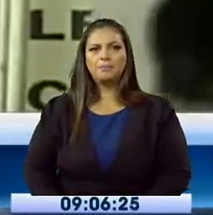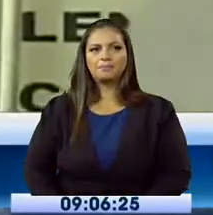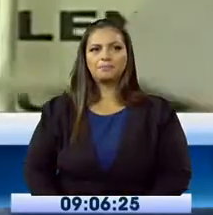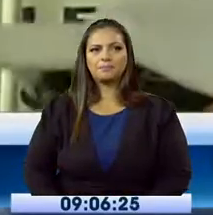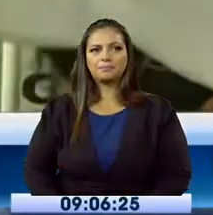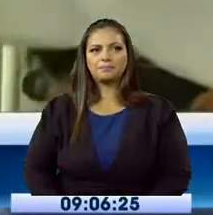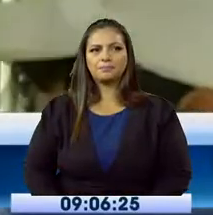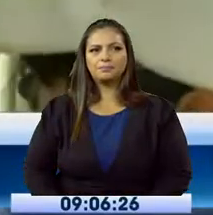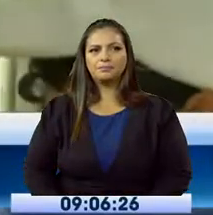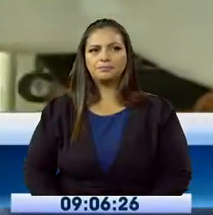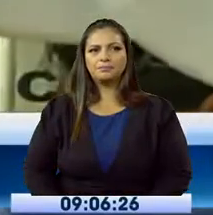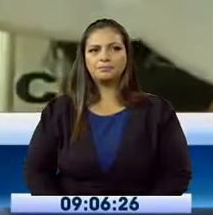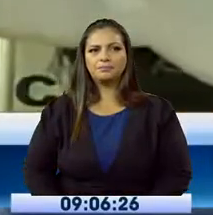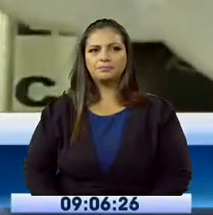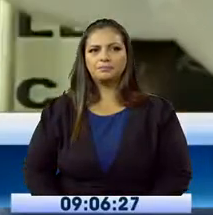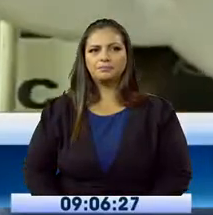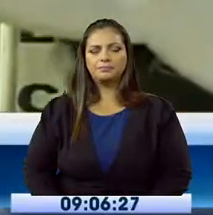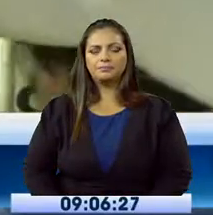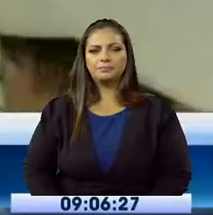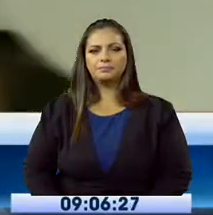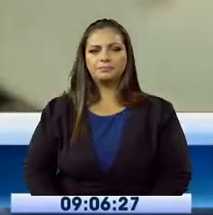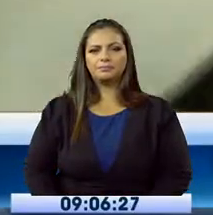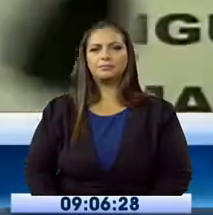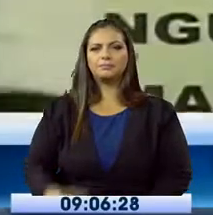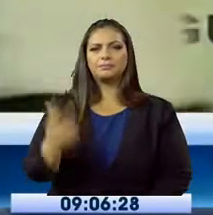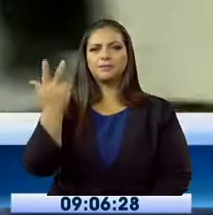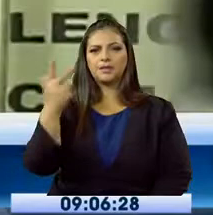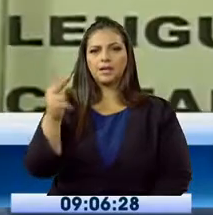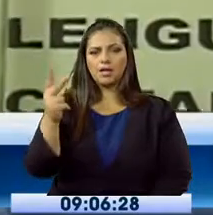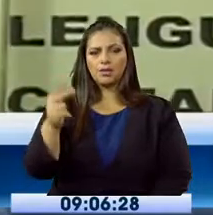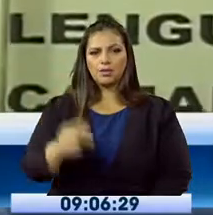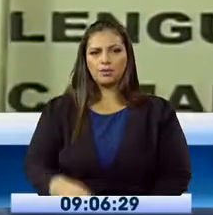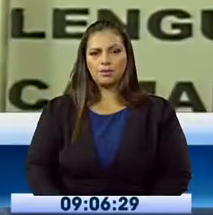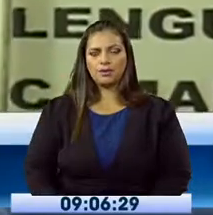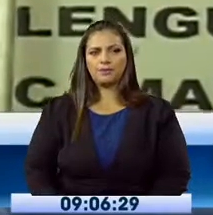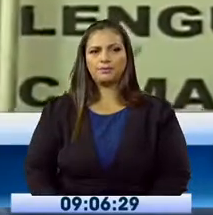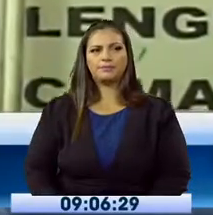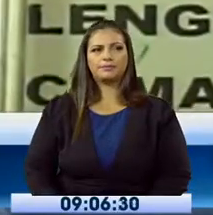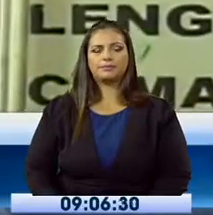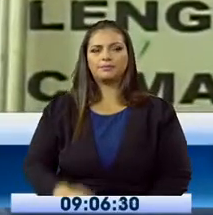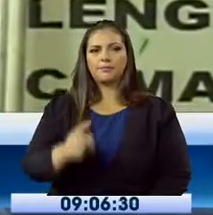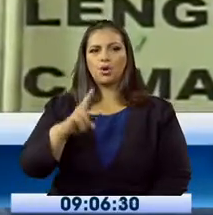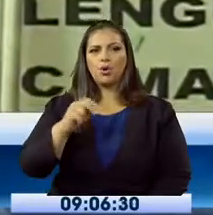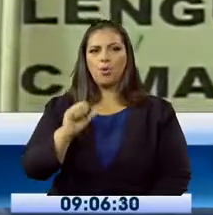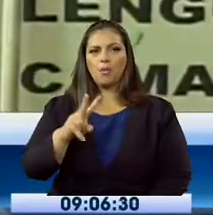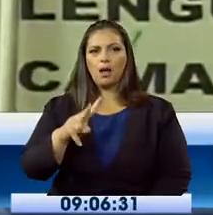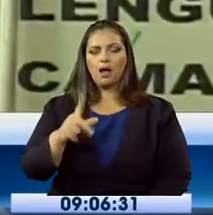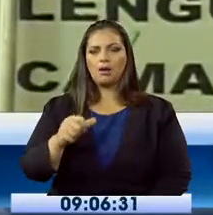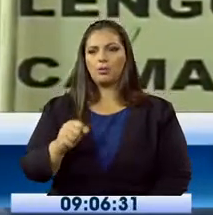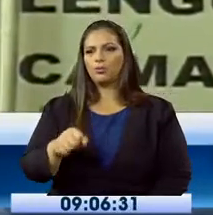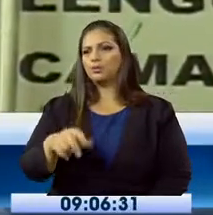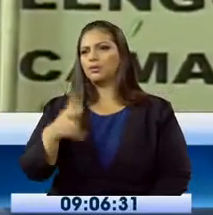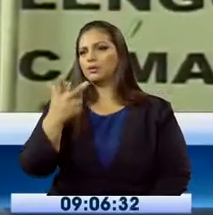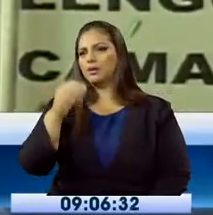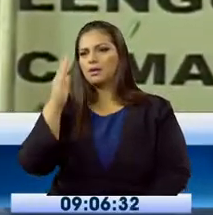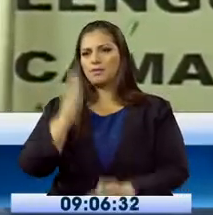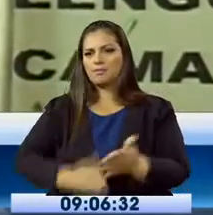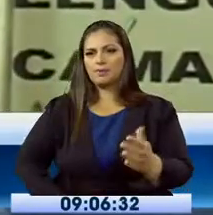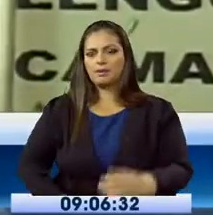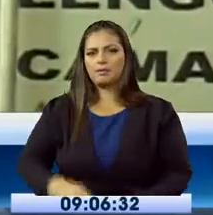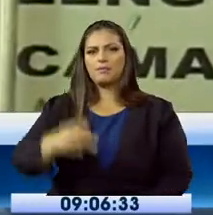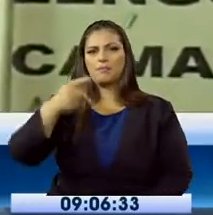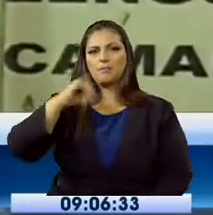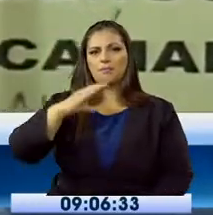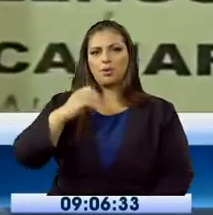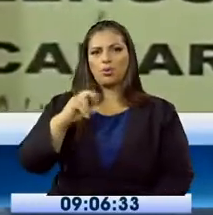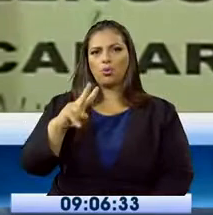entera. Bueno, corvina, la libra, $3. Robalo, la libra, $3.50. Picudo blanco, $5